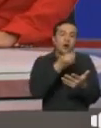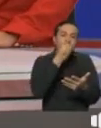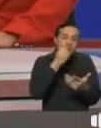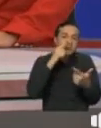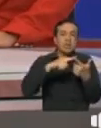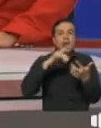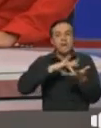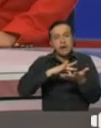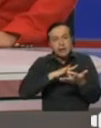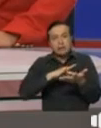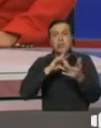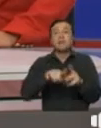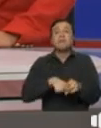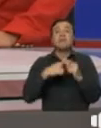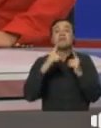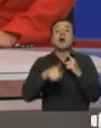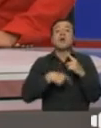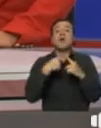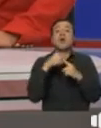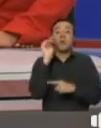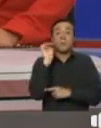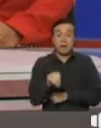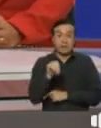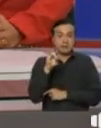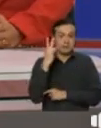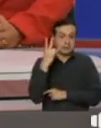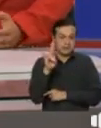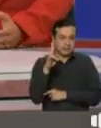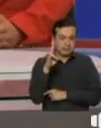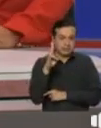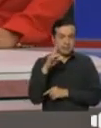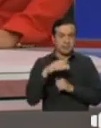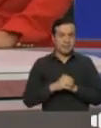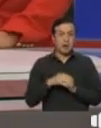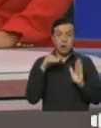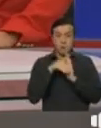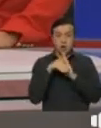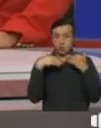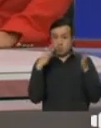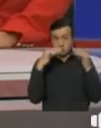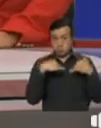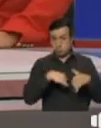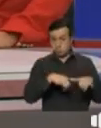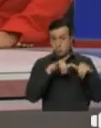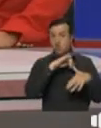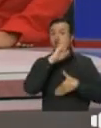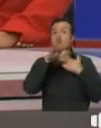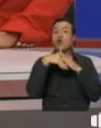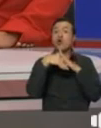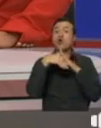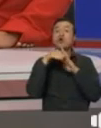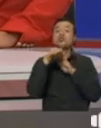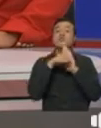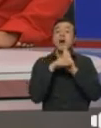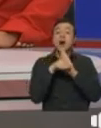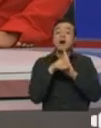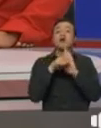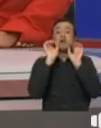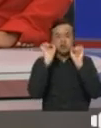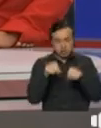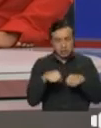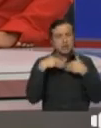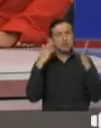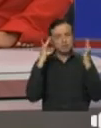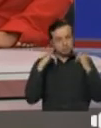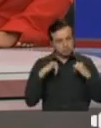que regirá a partir del martes 17. ¿Los bancos siguen funcionando? Todos los servicios financieros